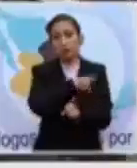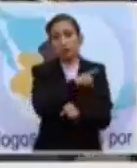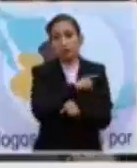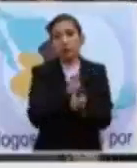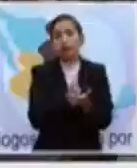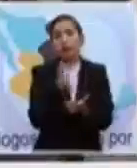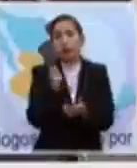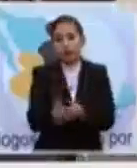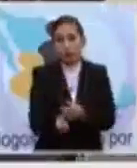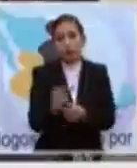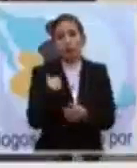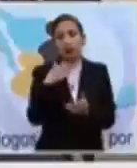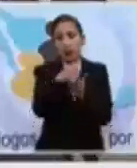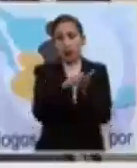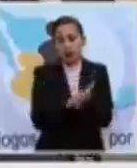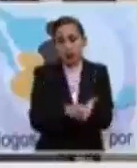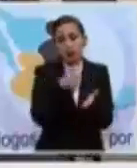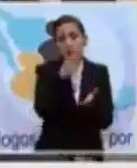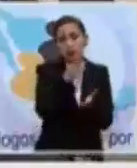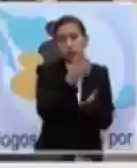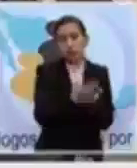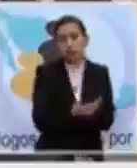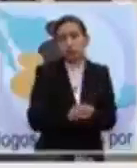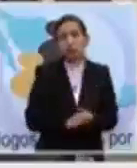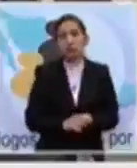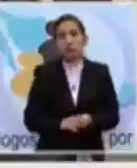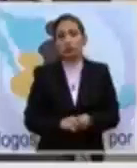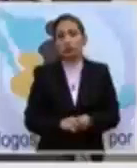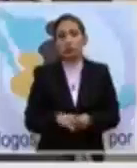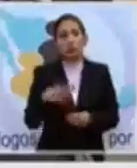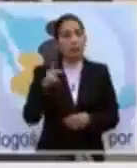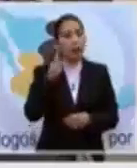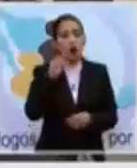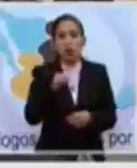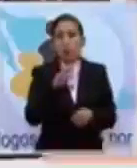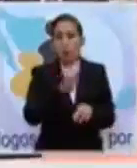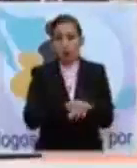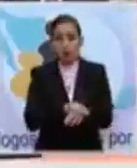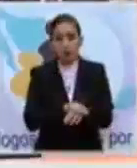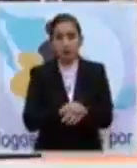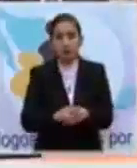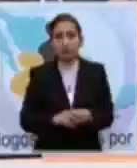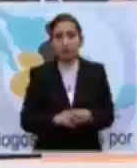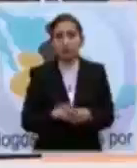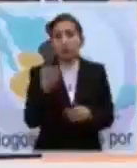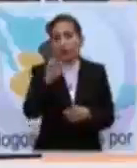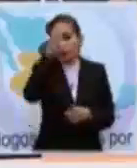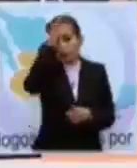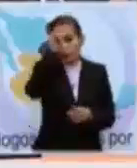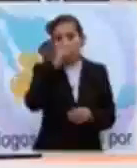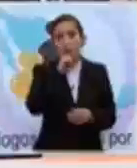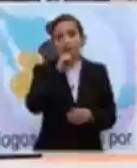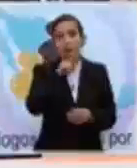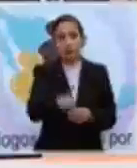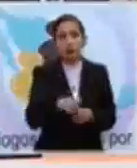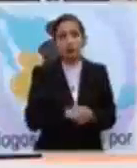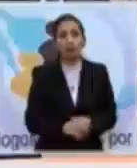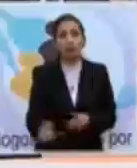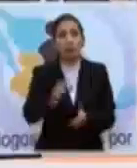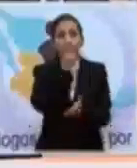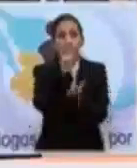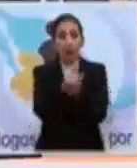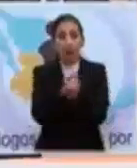a la entidad y descontarle de sus activos a la otra entidad. Pero no va más allá. Este convenio también en la reforma a la